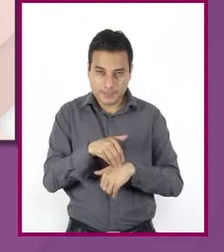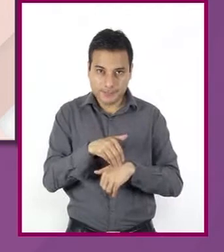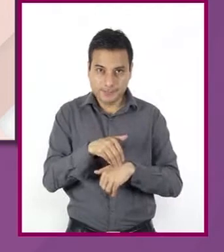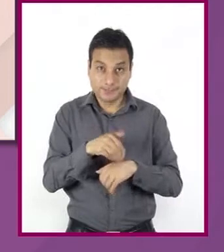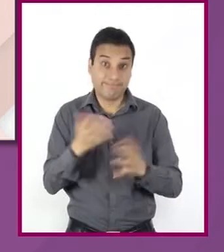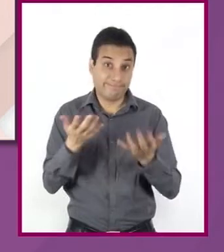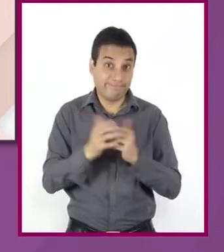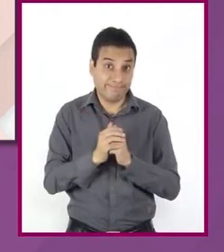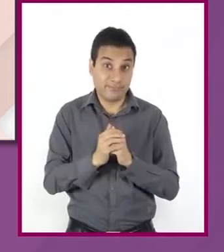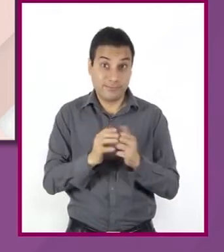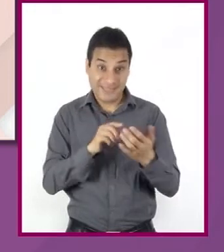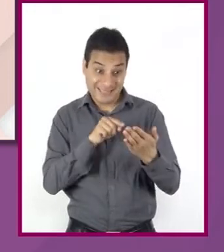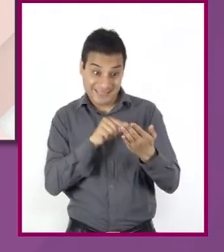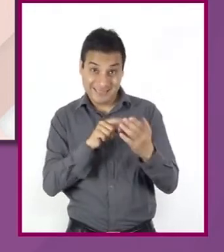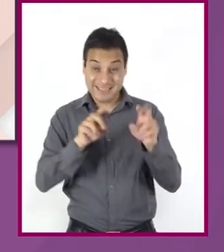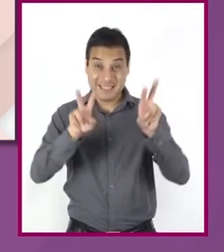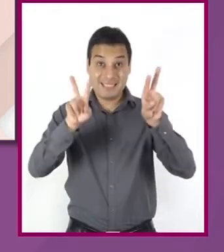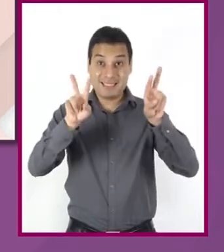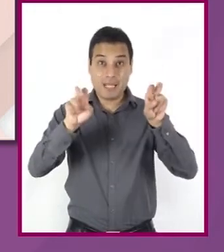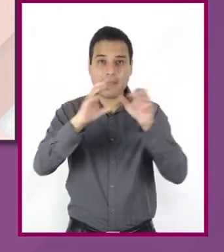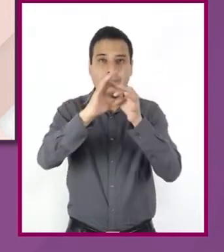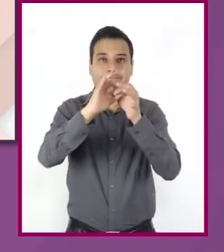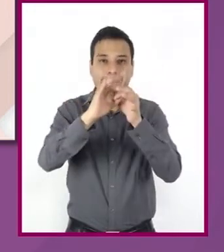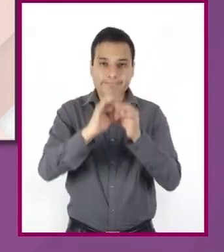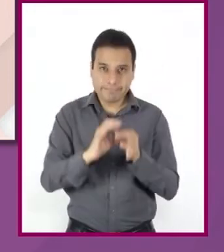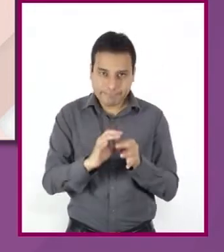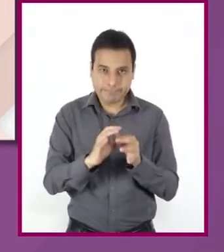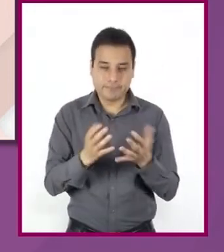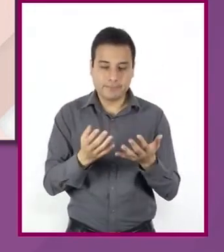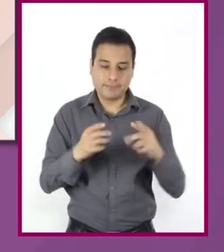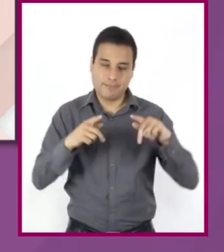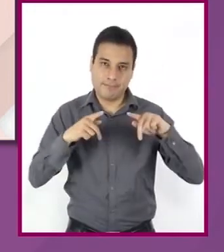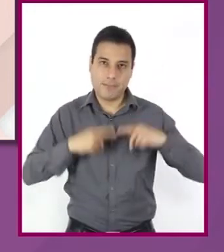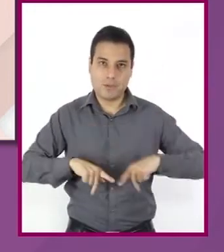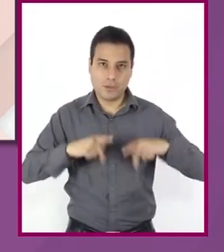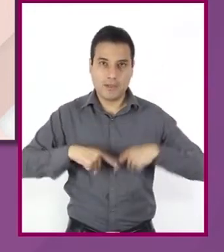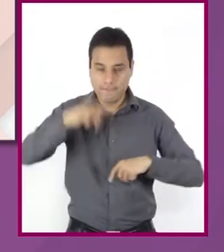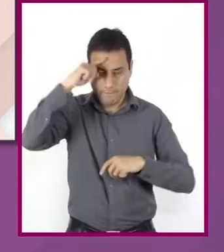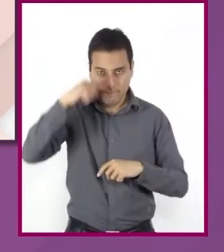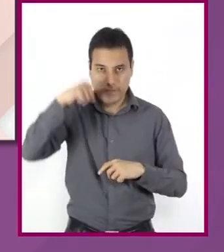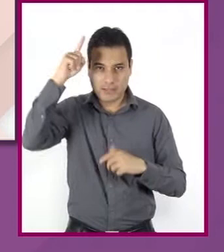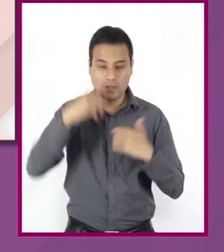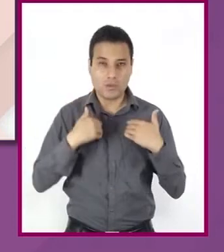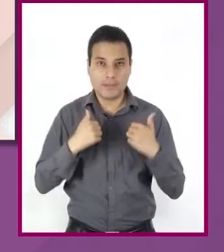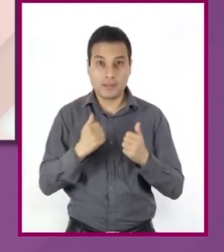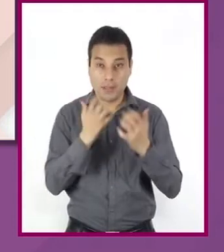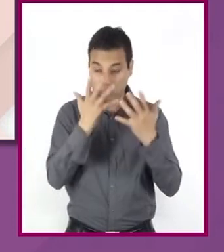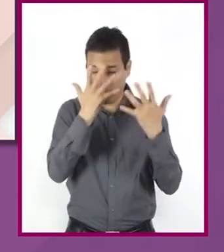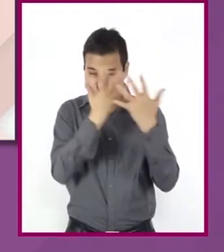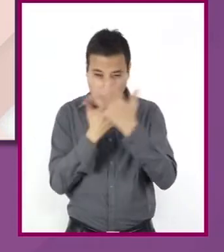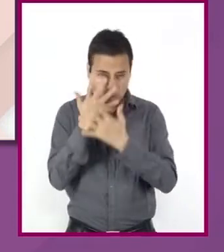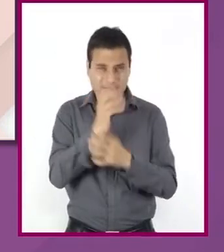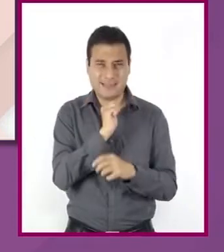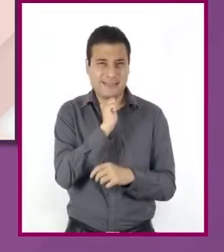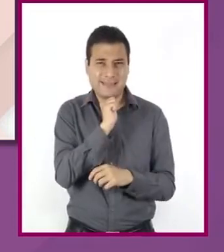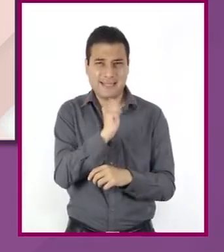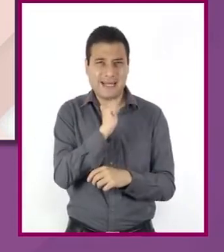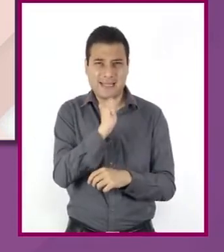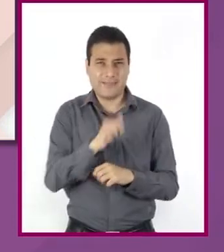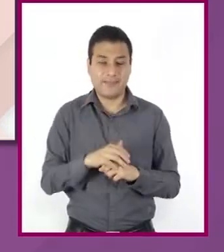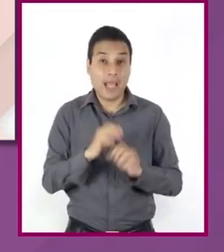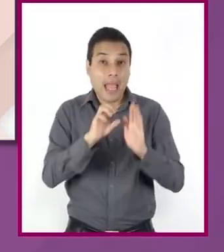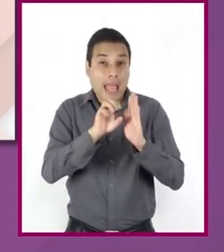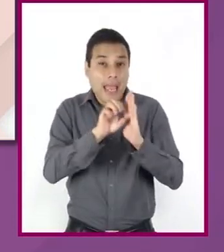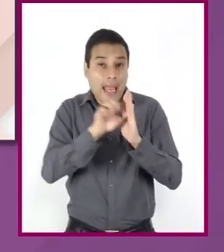sus diferentes elementos para facilitar su comprensión, evitar posibles ambigüedades en textos que, sin su